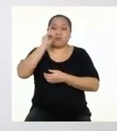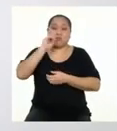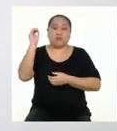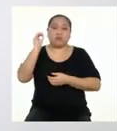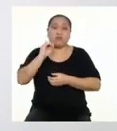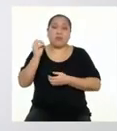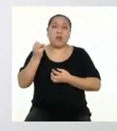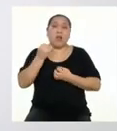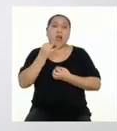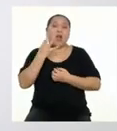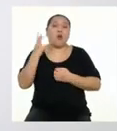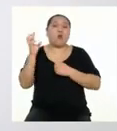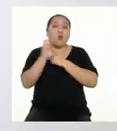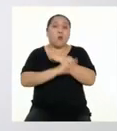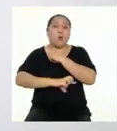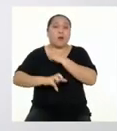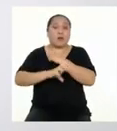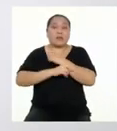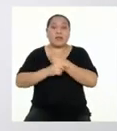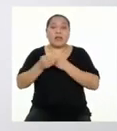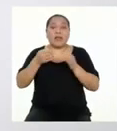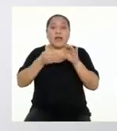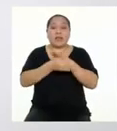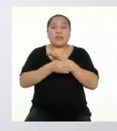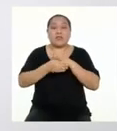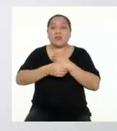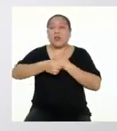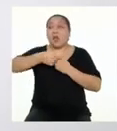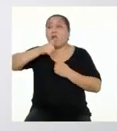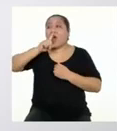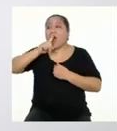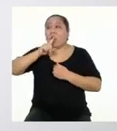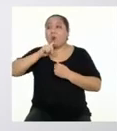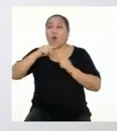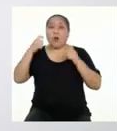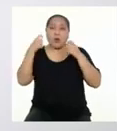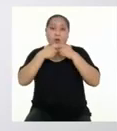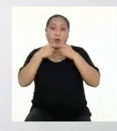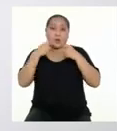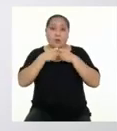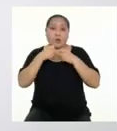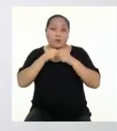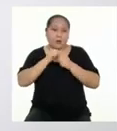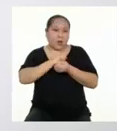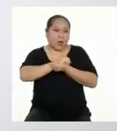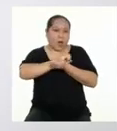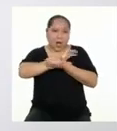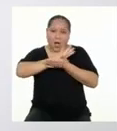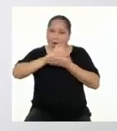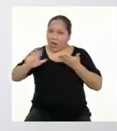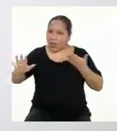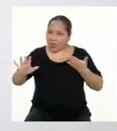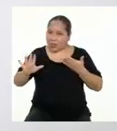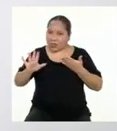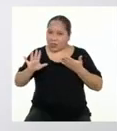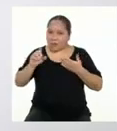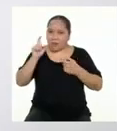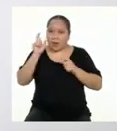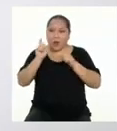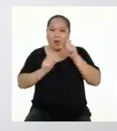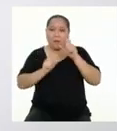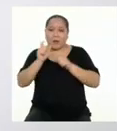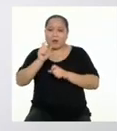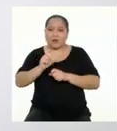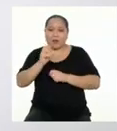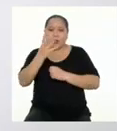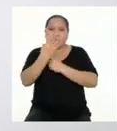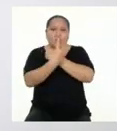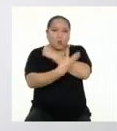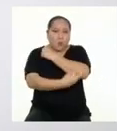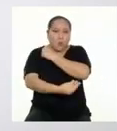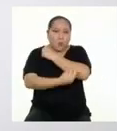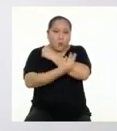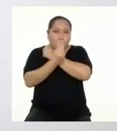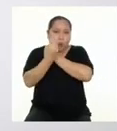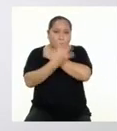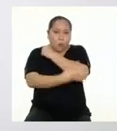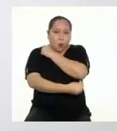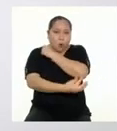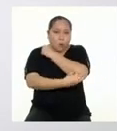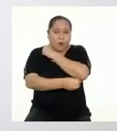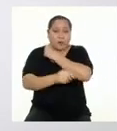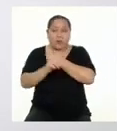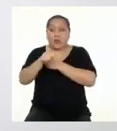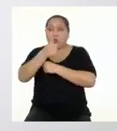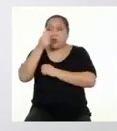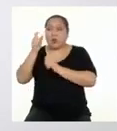algunos países, el acceso a los servicios de agua y electricidad son gratuitos para personas de bajos recursos y el